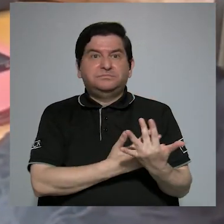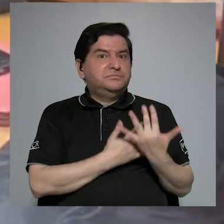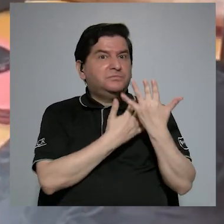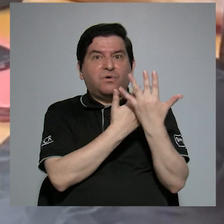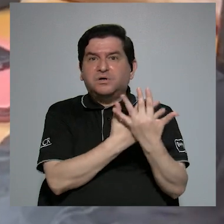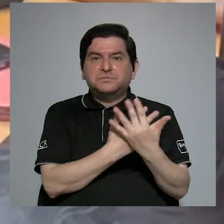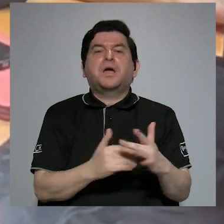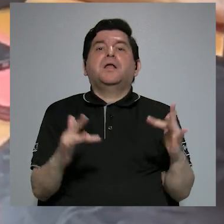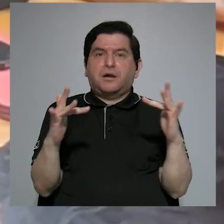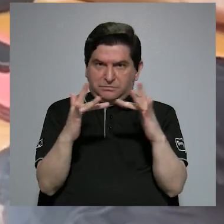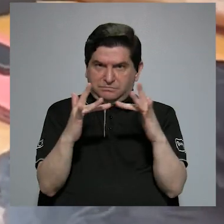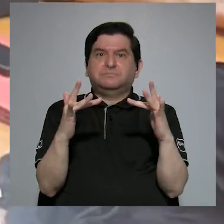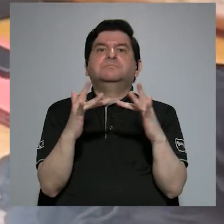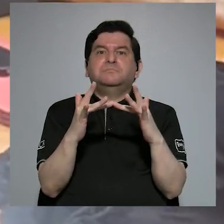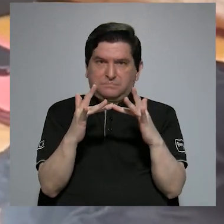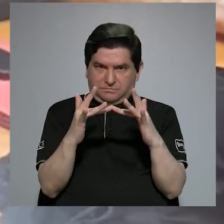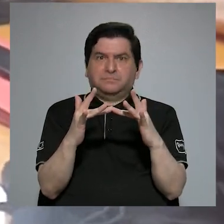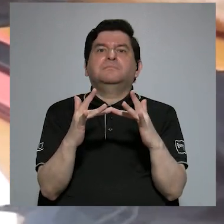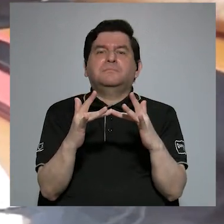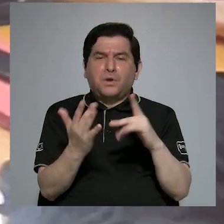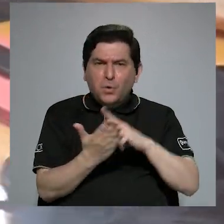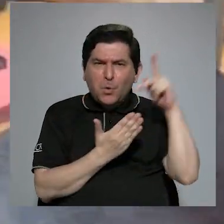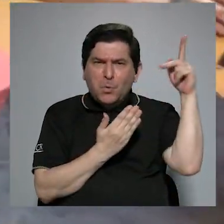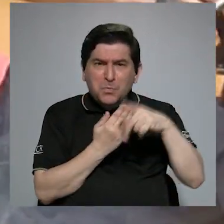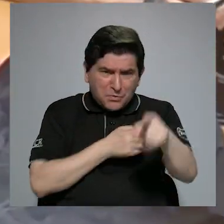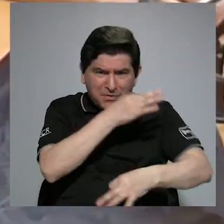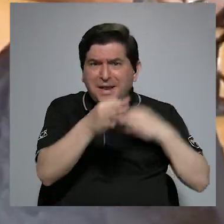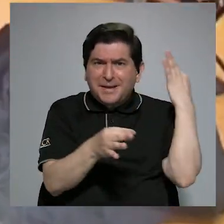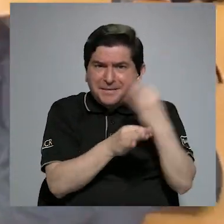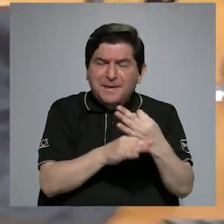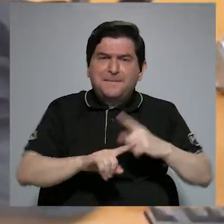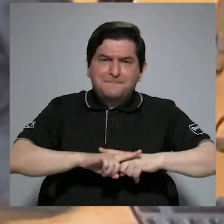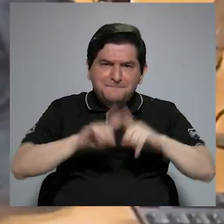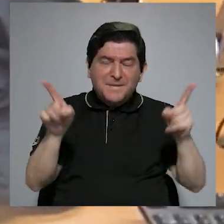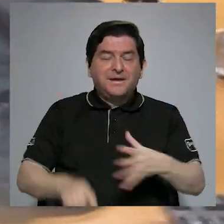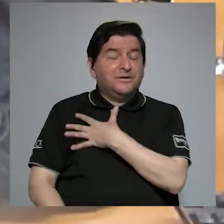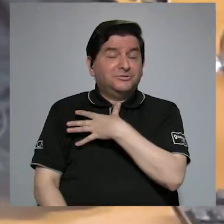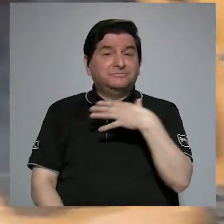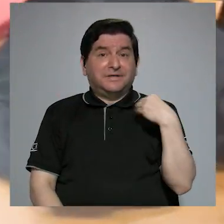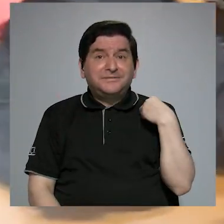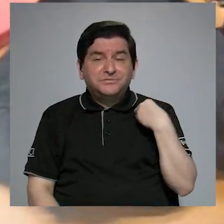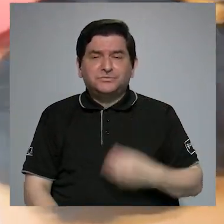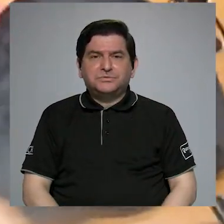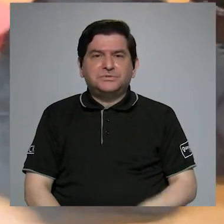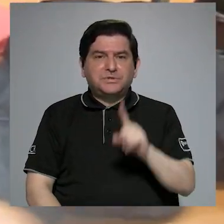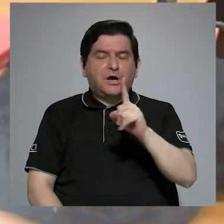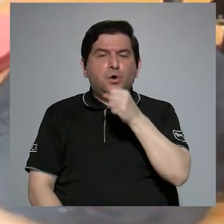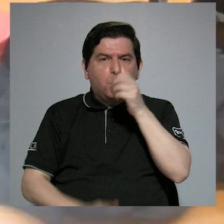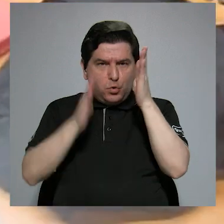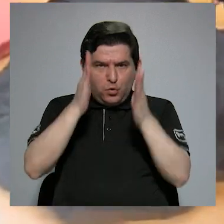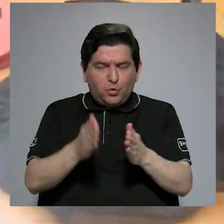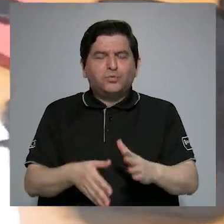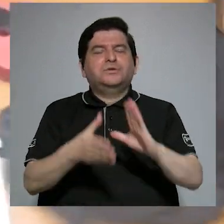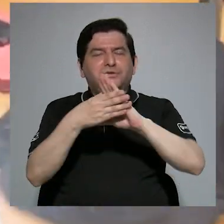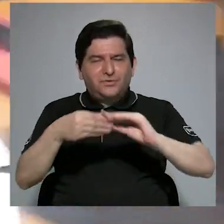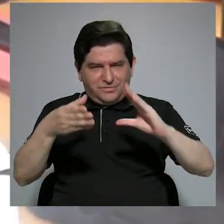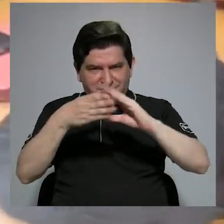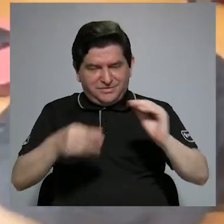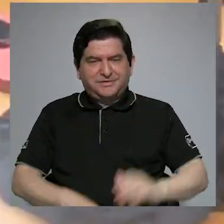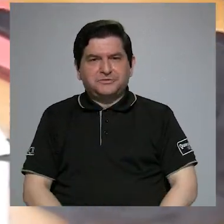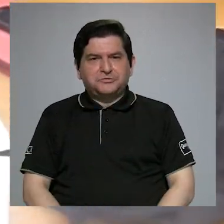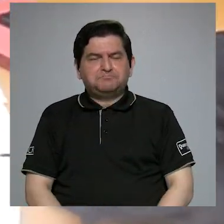esperaría, ¿verdad?, que estén conectados con un programa de este tipo, pero que les encanta. Incluso un locutor una vez nos contó